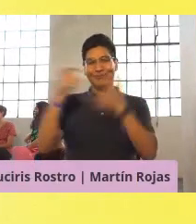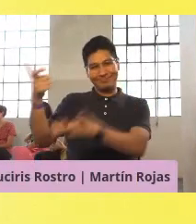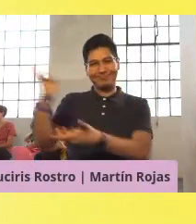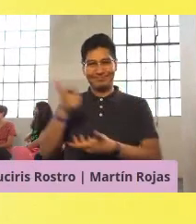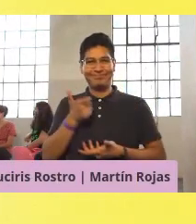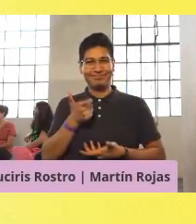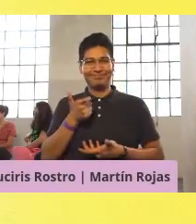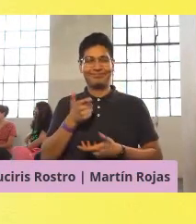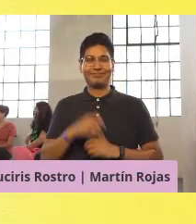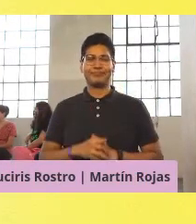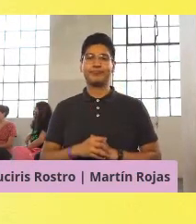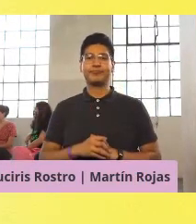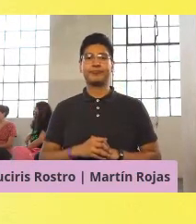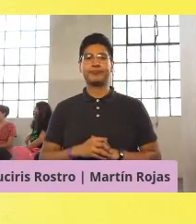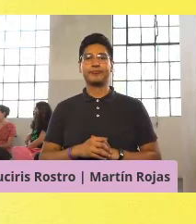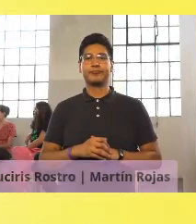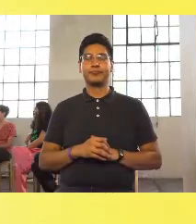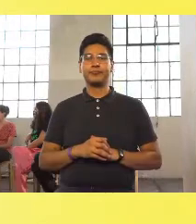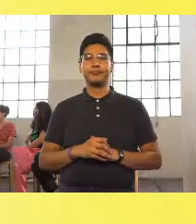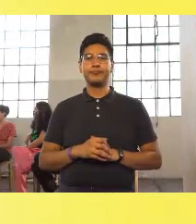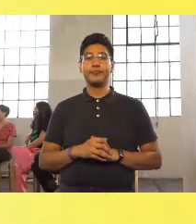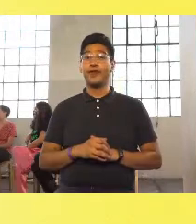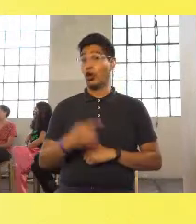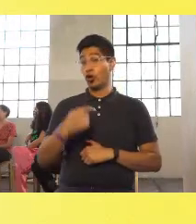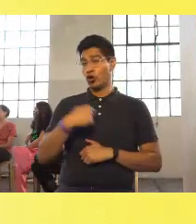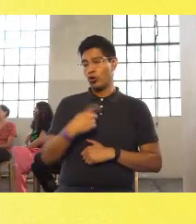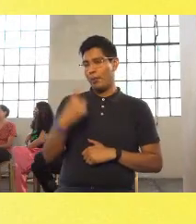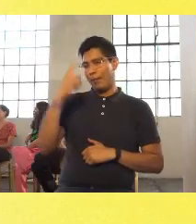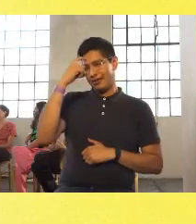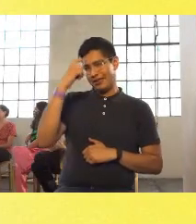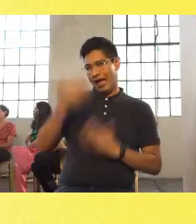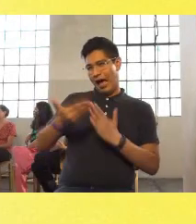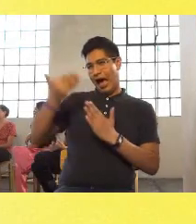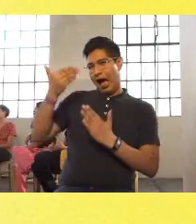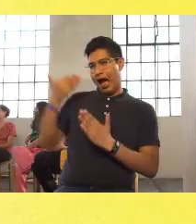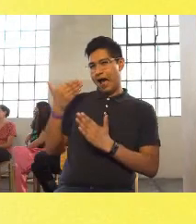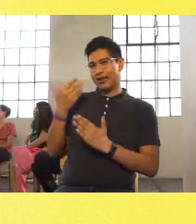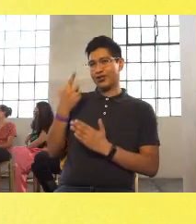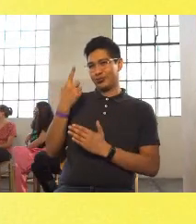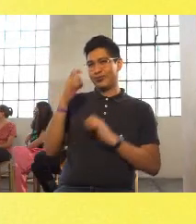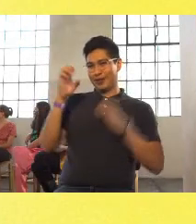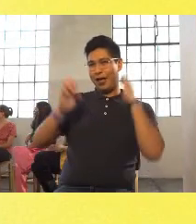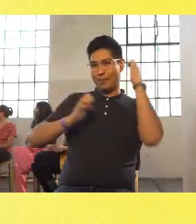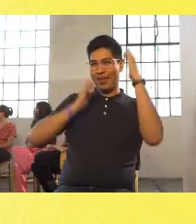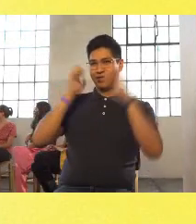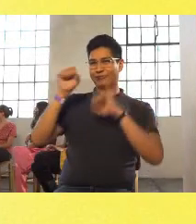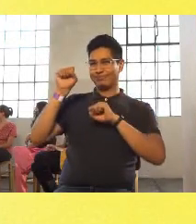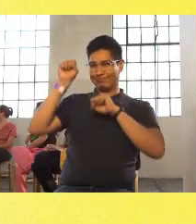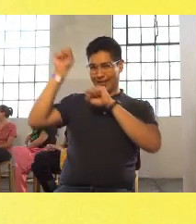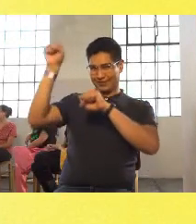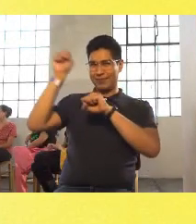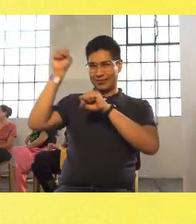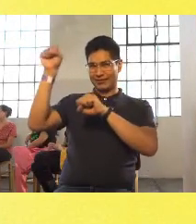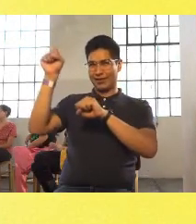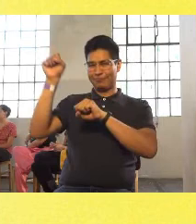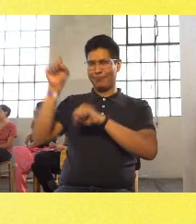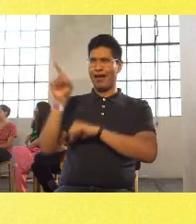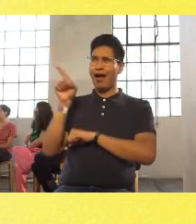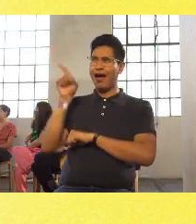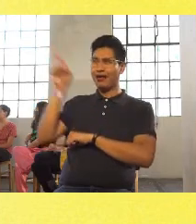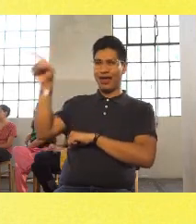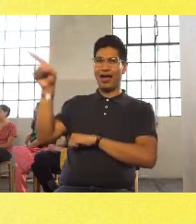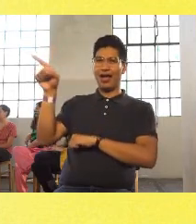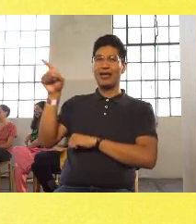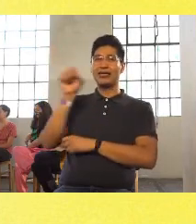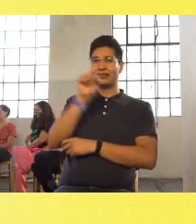Yo estoy pensando en nuestro primer evento activista, que fue un seminario, ¿cómo le llamamos?, en el Senado